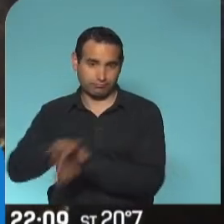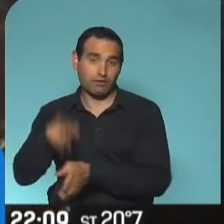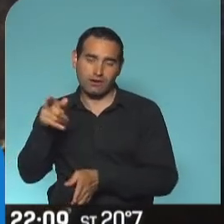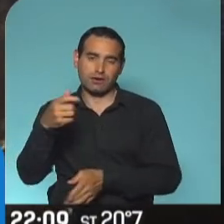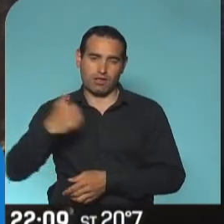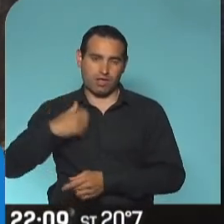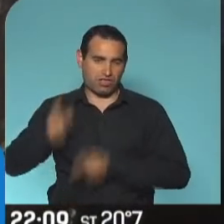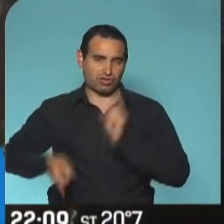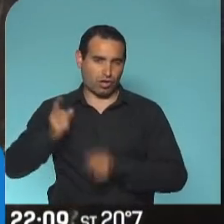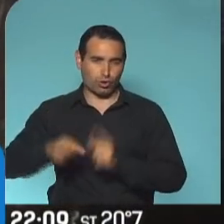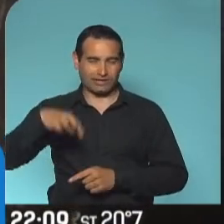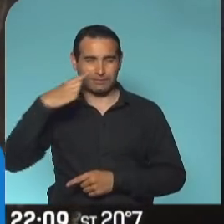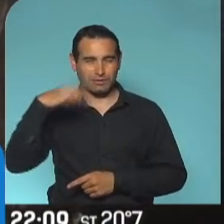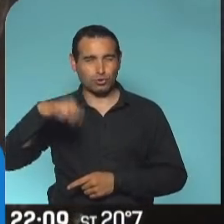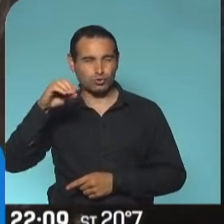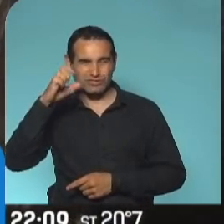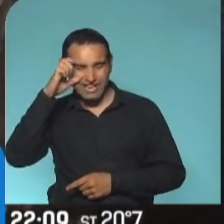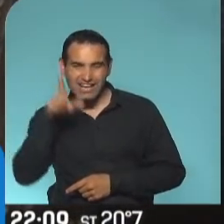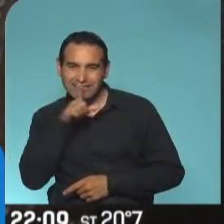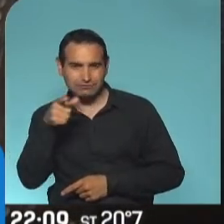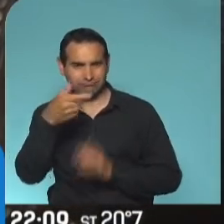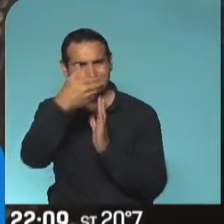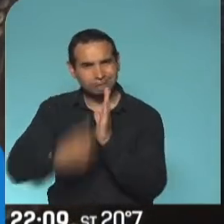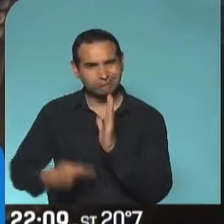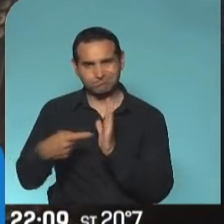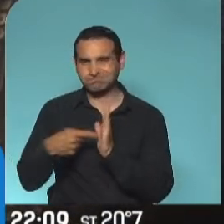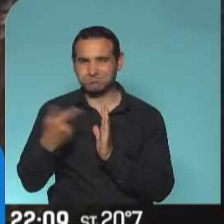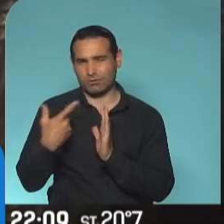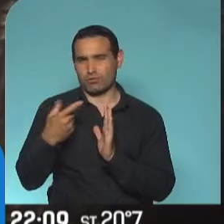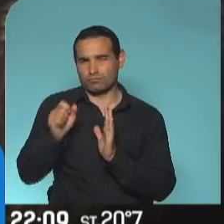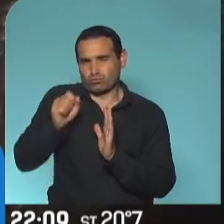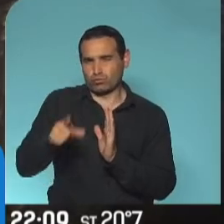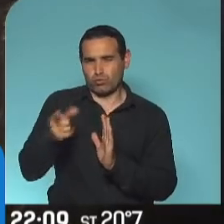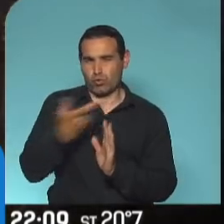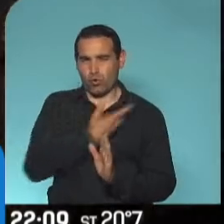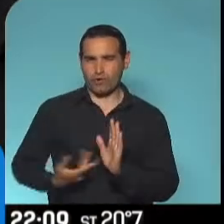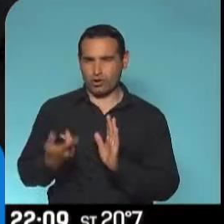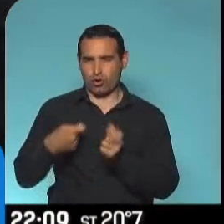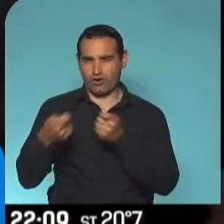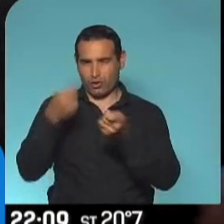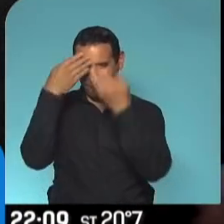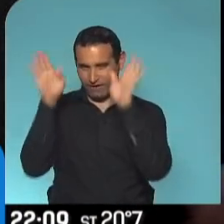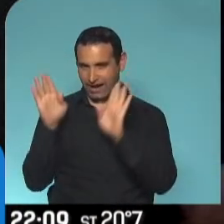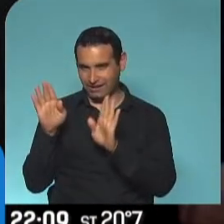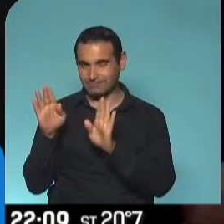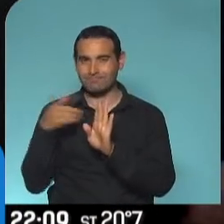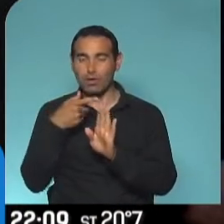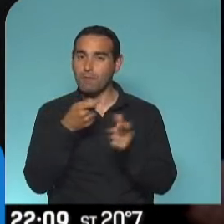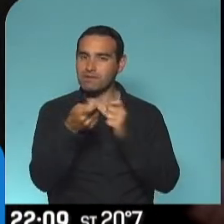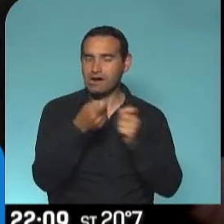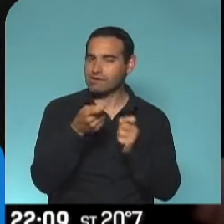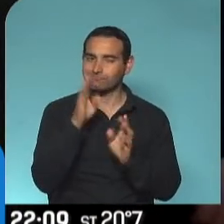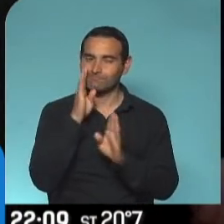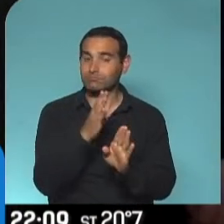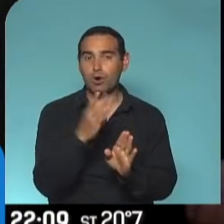la dictadura de Augusto Pinochet, verdadero plano maestro del modelo neoliberal en Chile, que limita el rol del Estado frente al mercado y